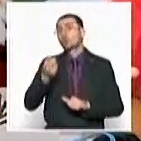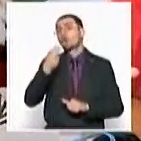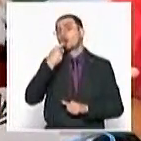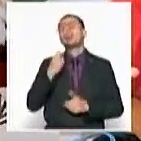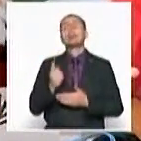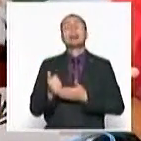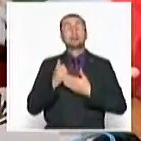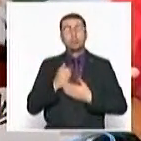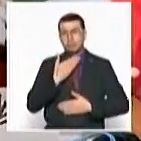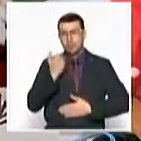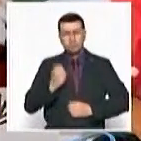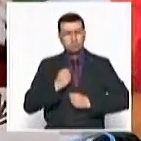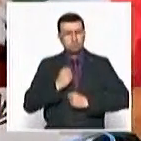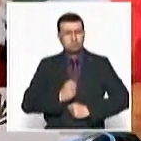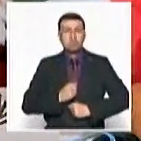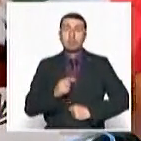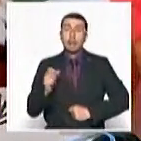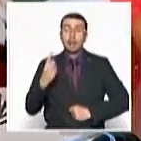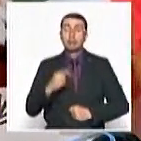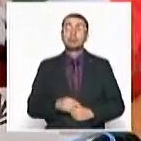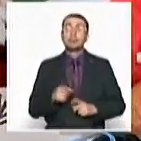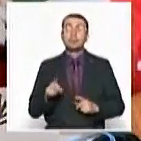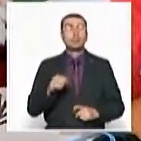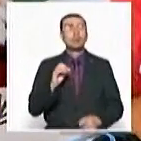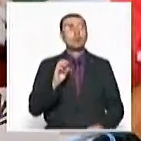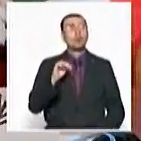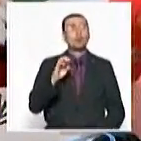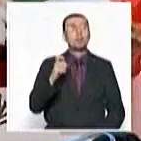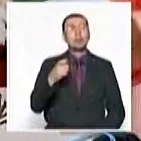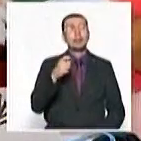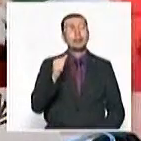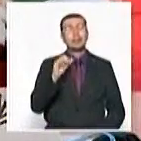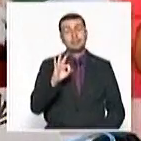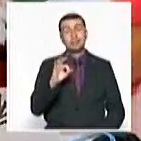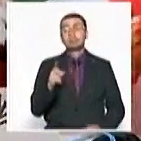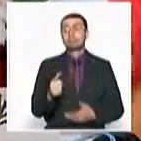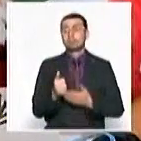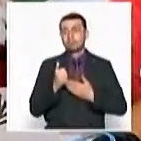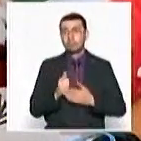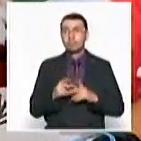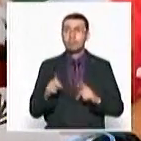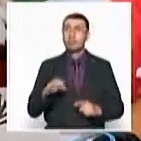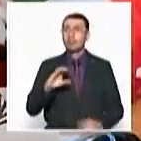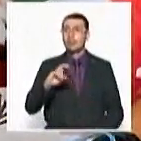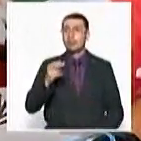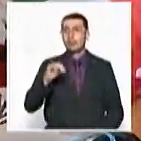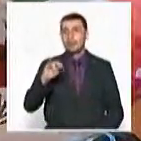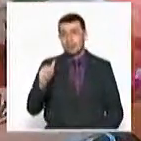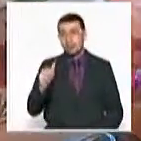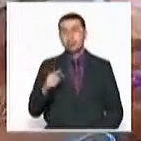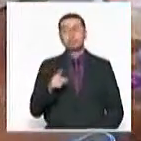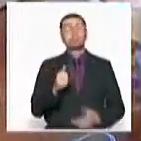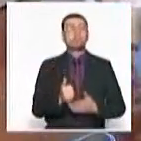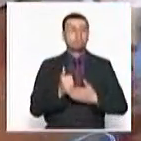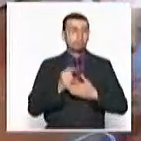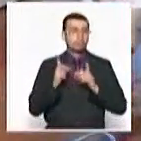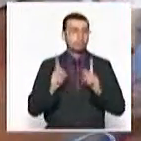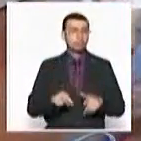a mejorar este tipo de problema. Un omega 3 de muy buena calidad, la misma chía que hablaba ahora también le va a ayudar a estos